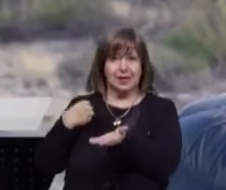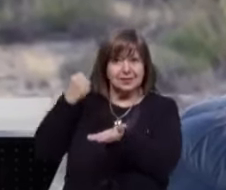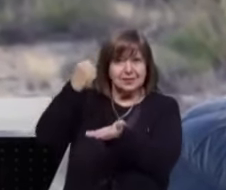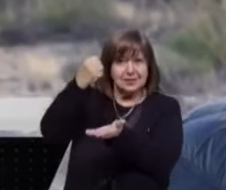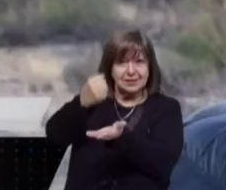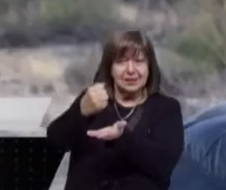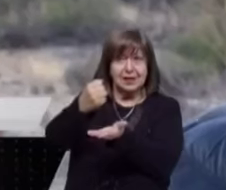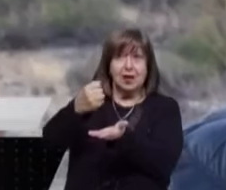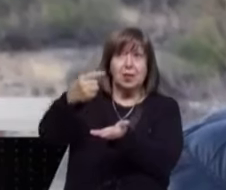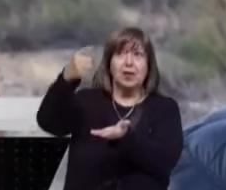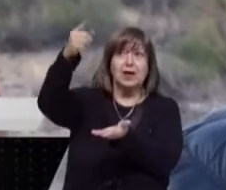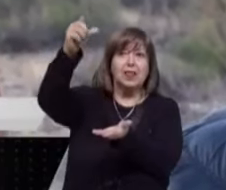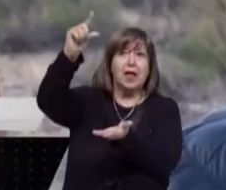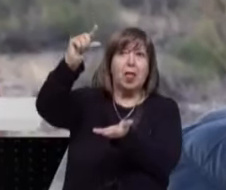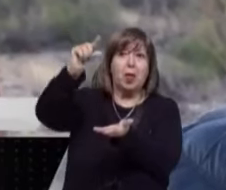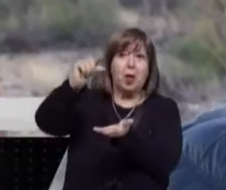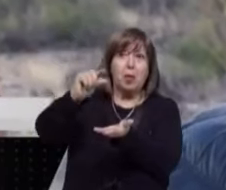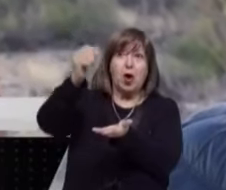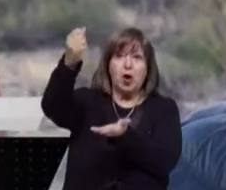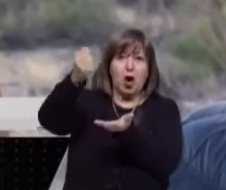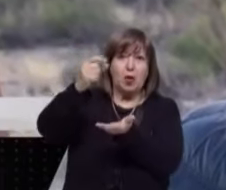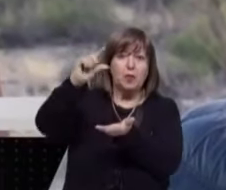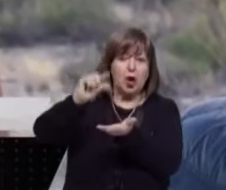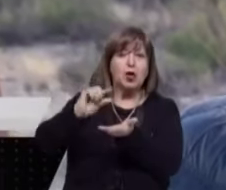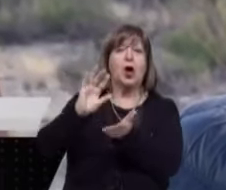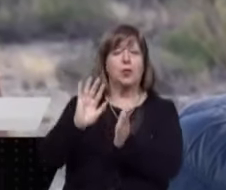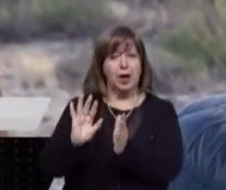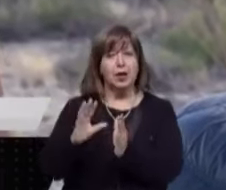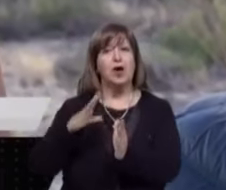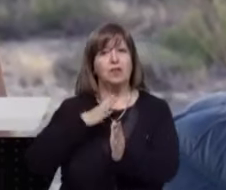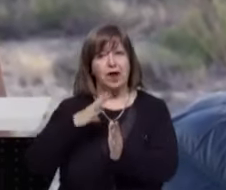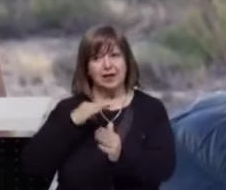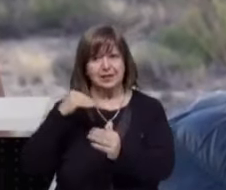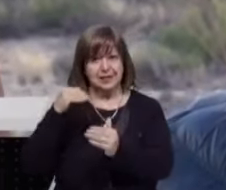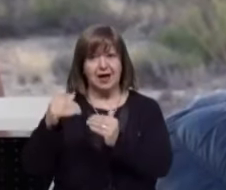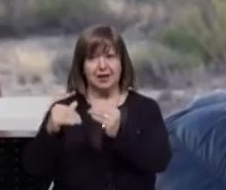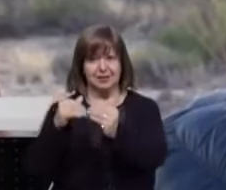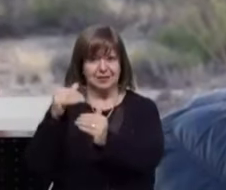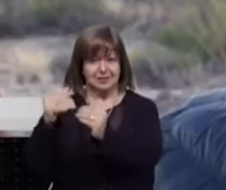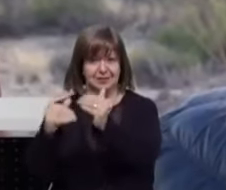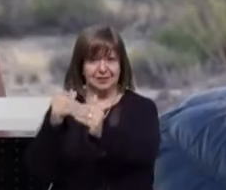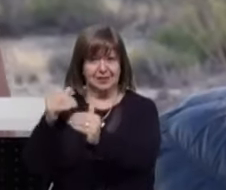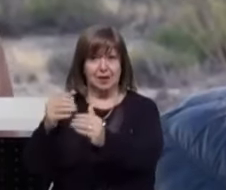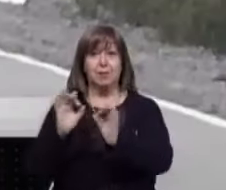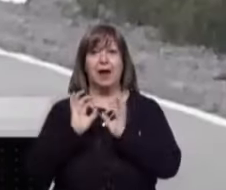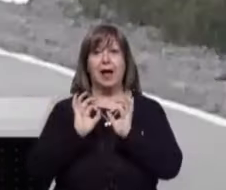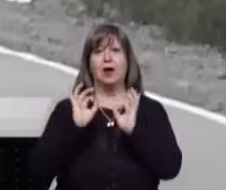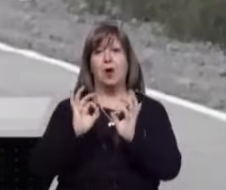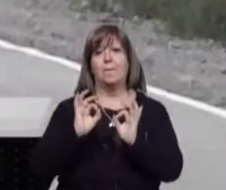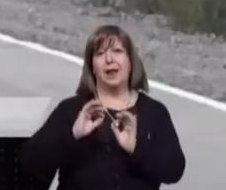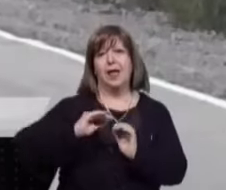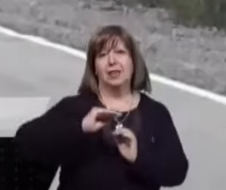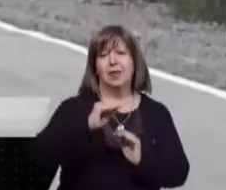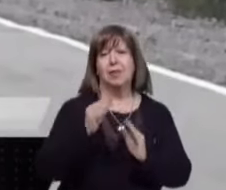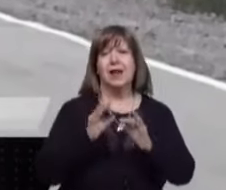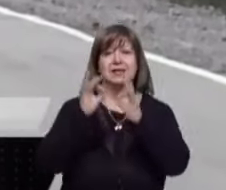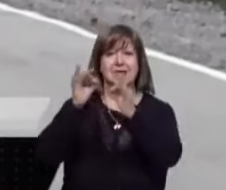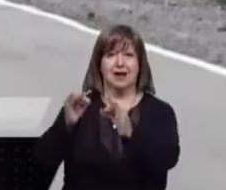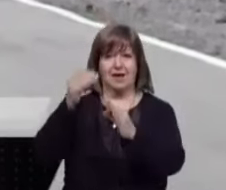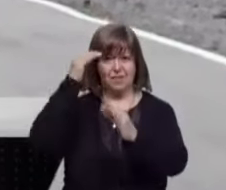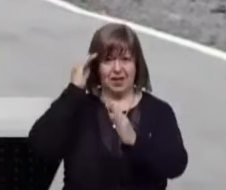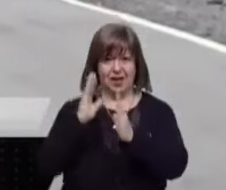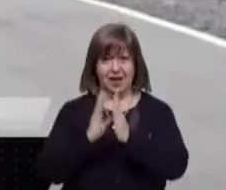flujos de fondos se disminuyeron tenemos lacia de concluirla y terminar ambas porque es el circuito completo a la virgen Así